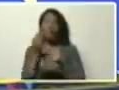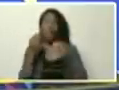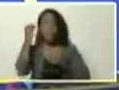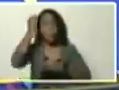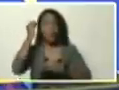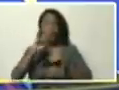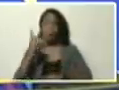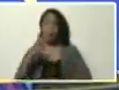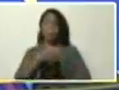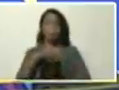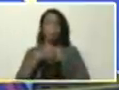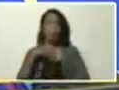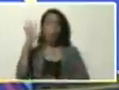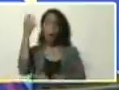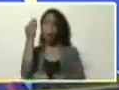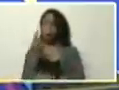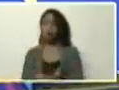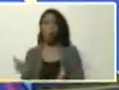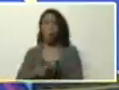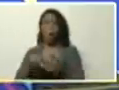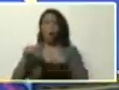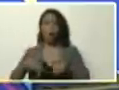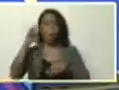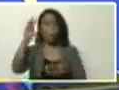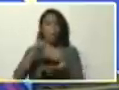imposible lograr la reelección en Miranda.